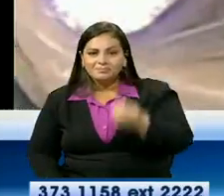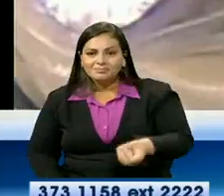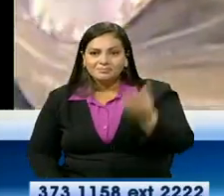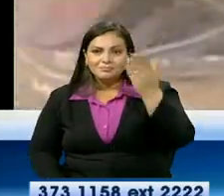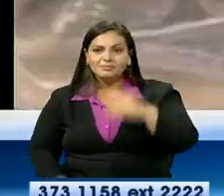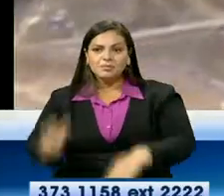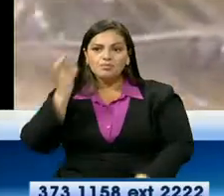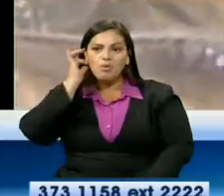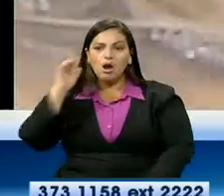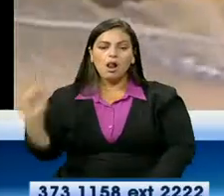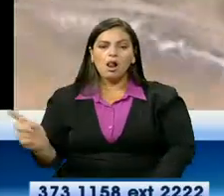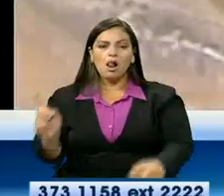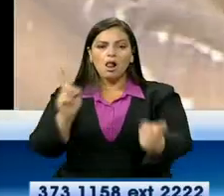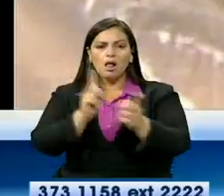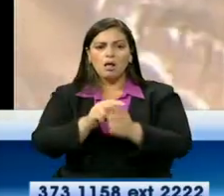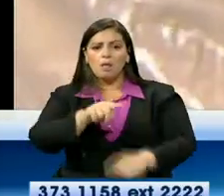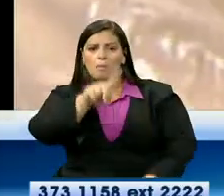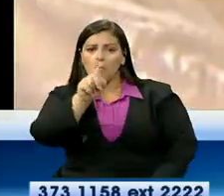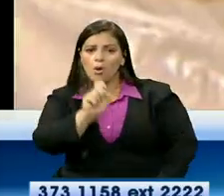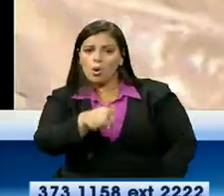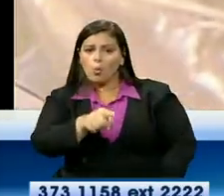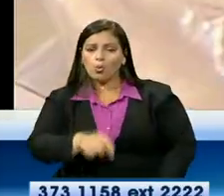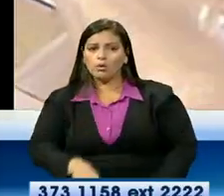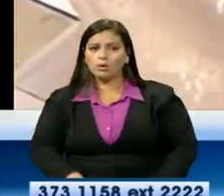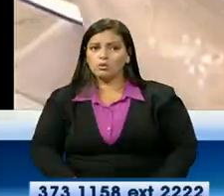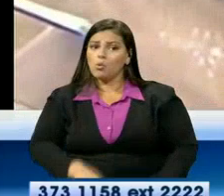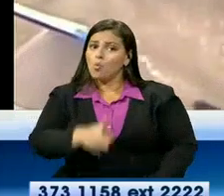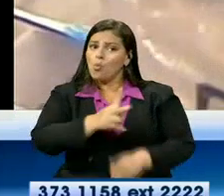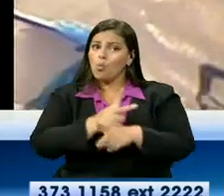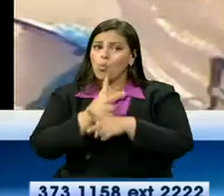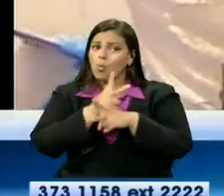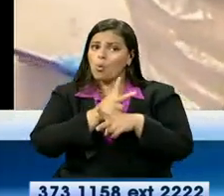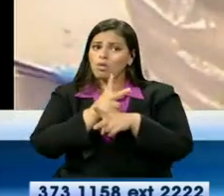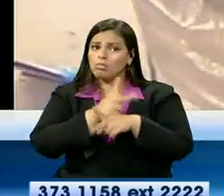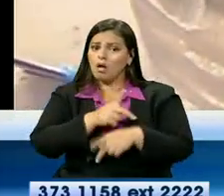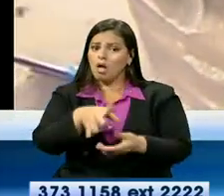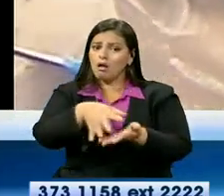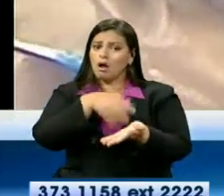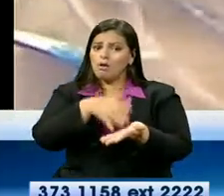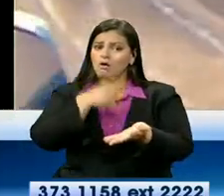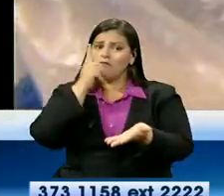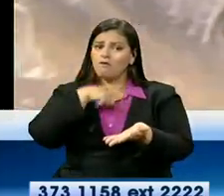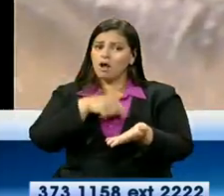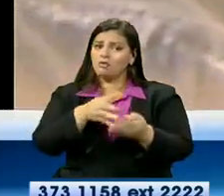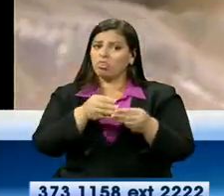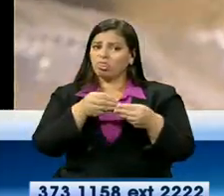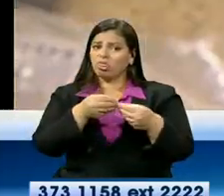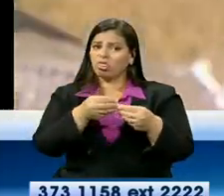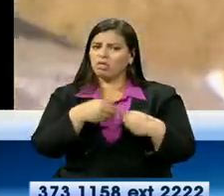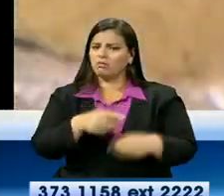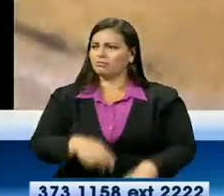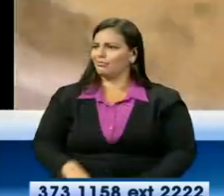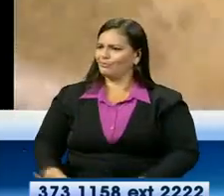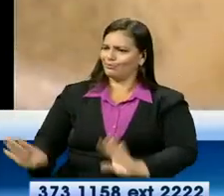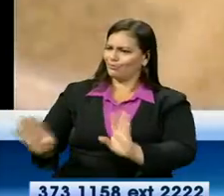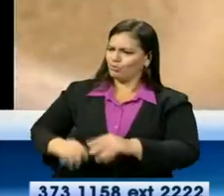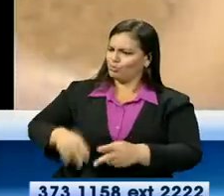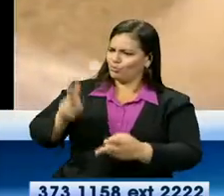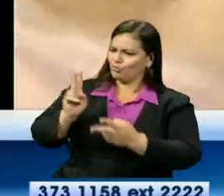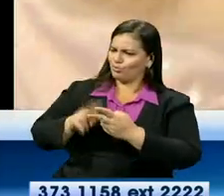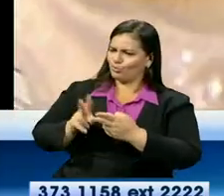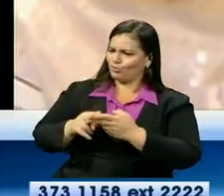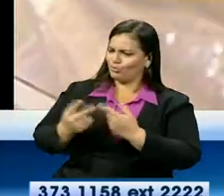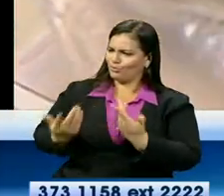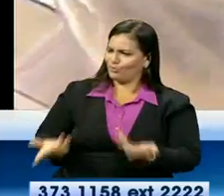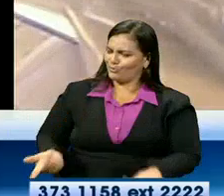preguntado? Cuidado, me va a dar el arroz plástico. Digo, no, caserita, no se preocupe, nosotros somos serios, tenemos nuestros proveedores de